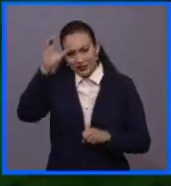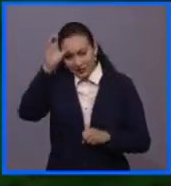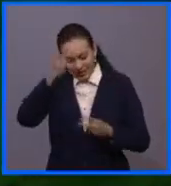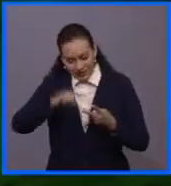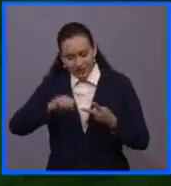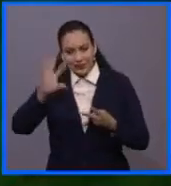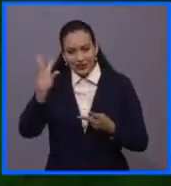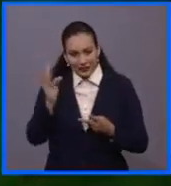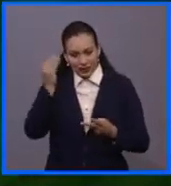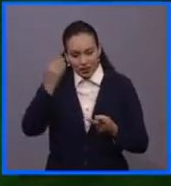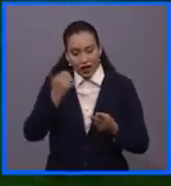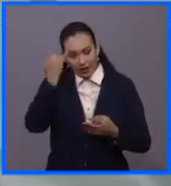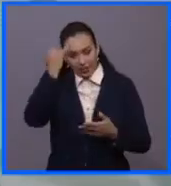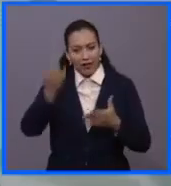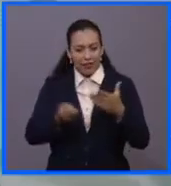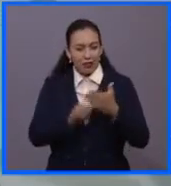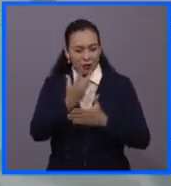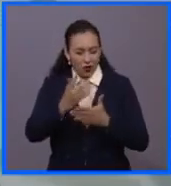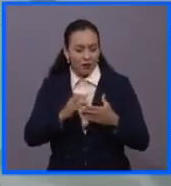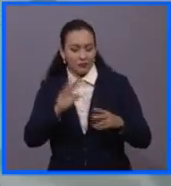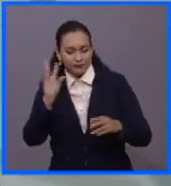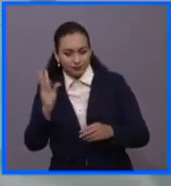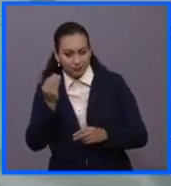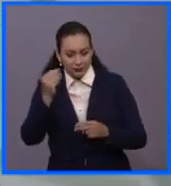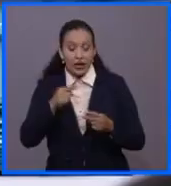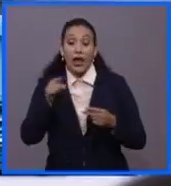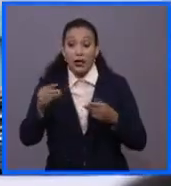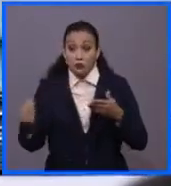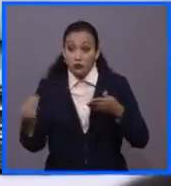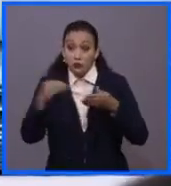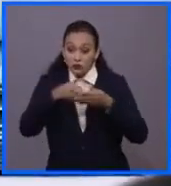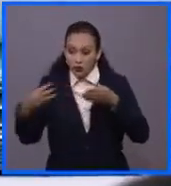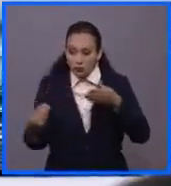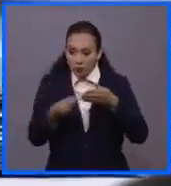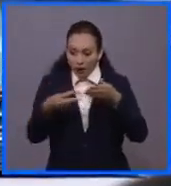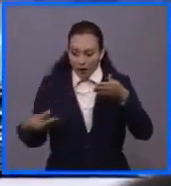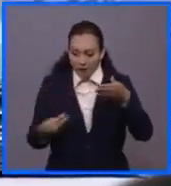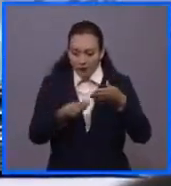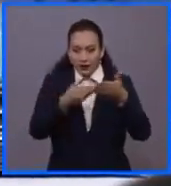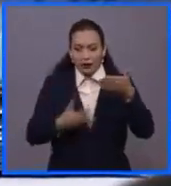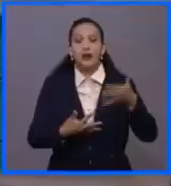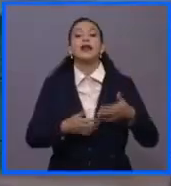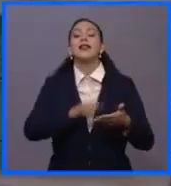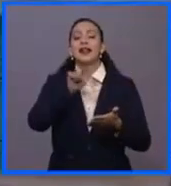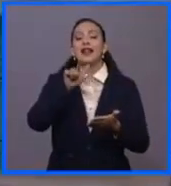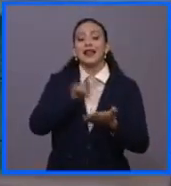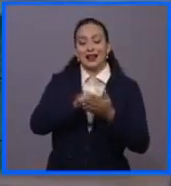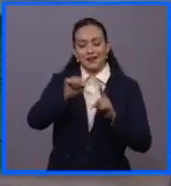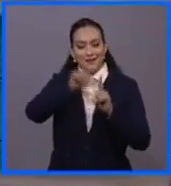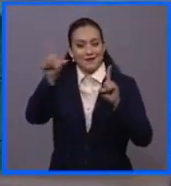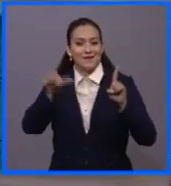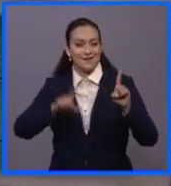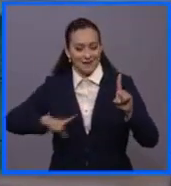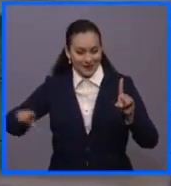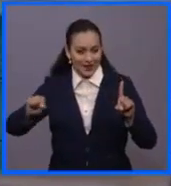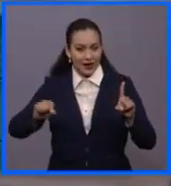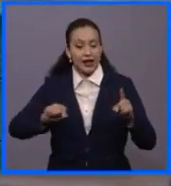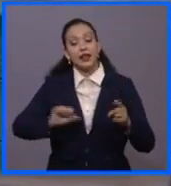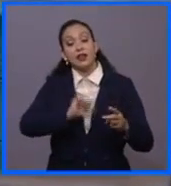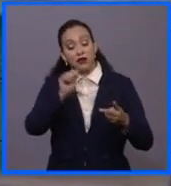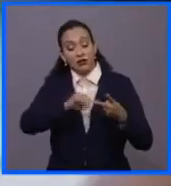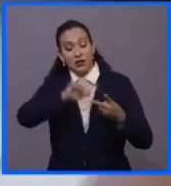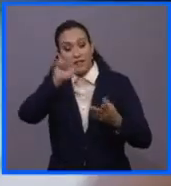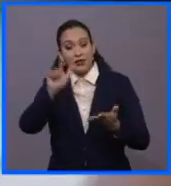tecnología e innovación, y se reforman y adicionan diversas disposiciones de la Ley Federal de Entidades Paraestatales y de la Ley